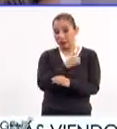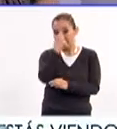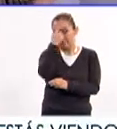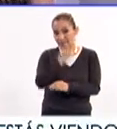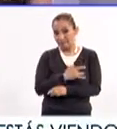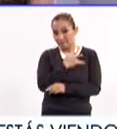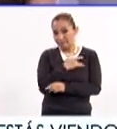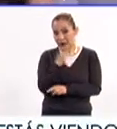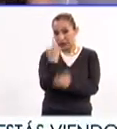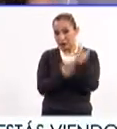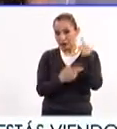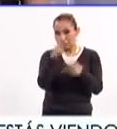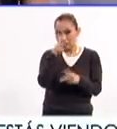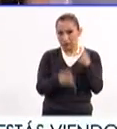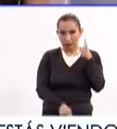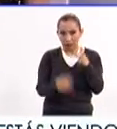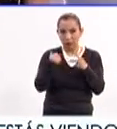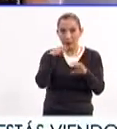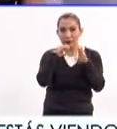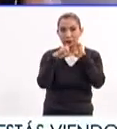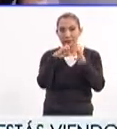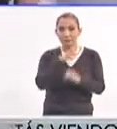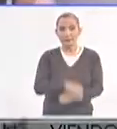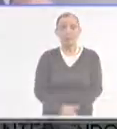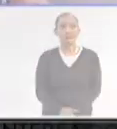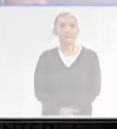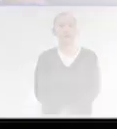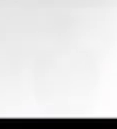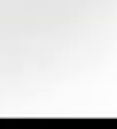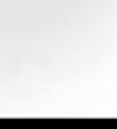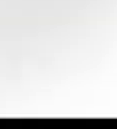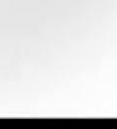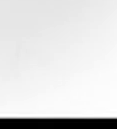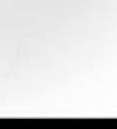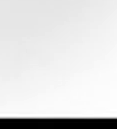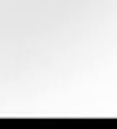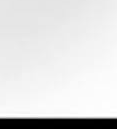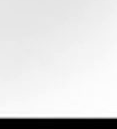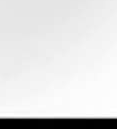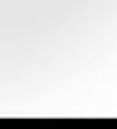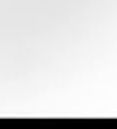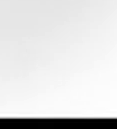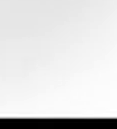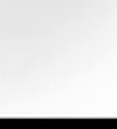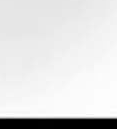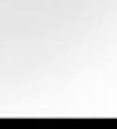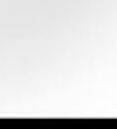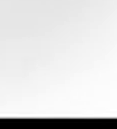conciencia al respecto. Al regresar de la pausa, una entrevista.